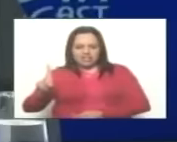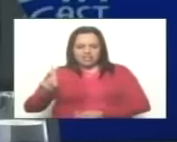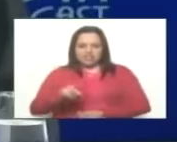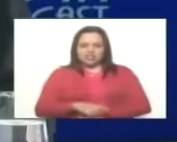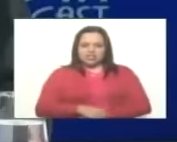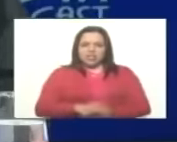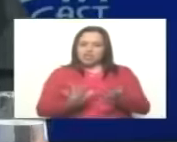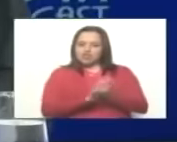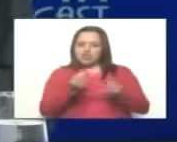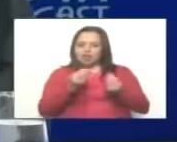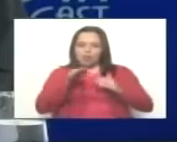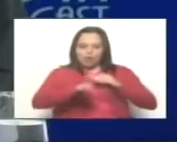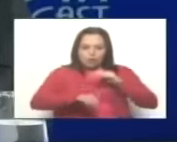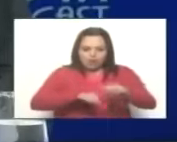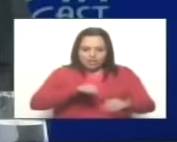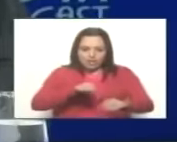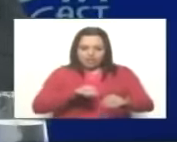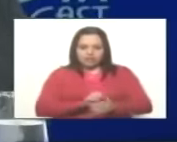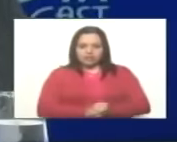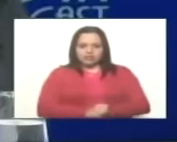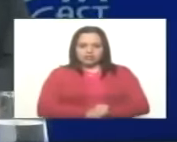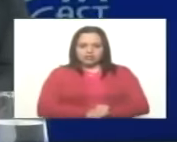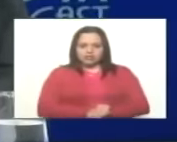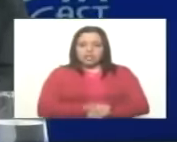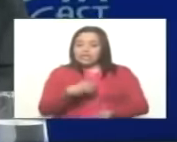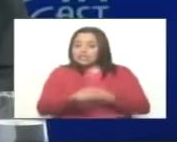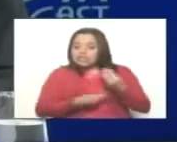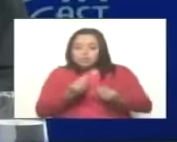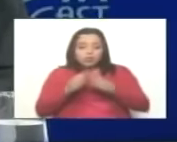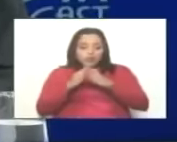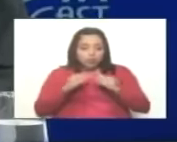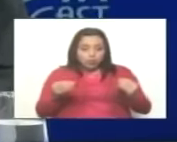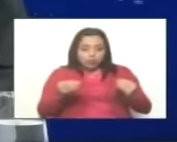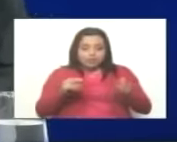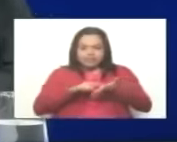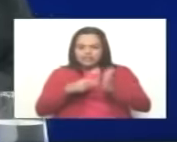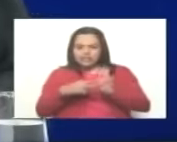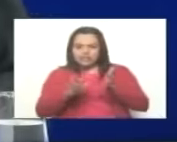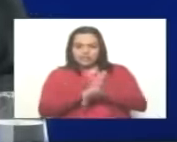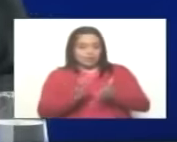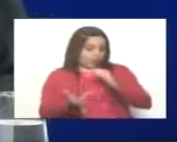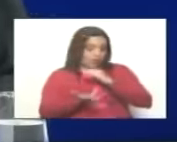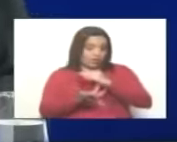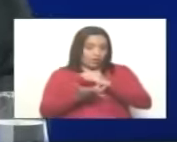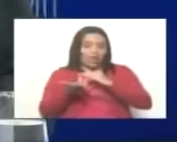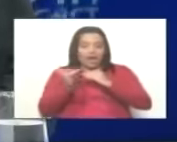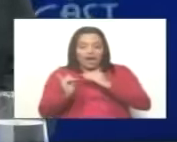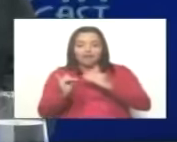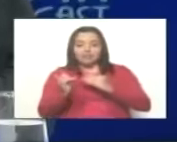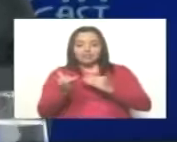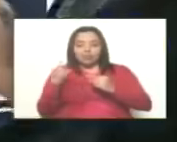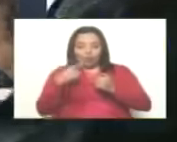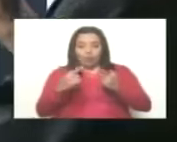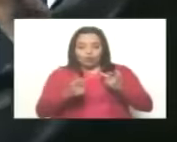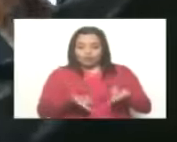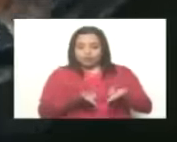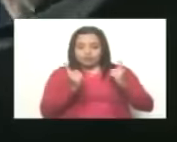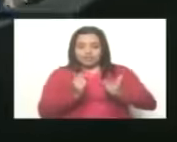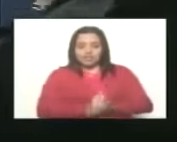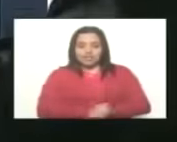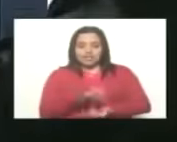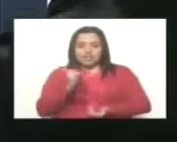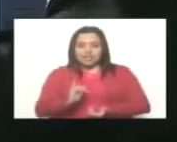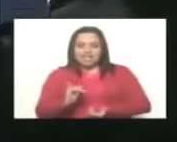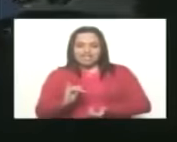las huellas. Le hicimos todo lo que significa eso a nivel tecnológico, tenemos los equipos. Y había en una